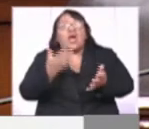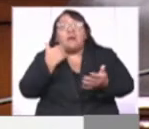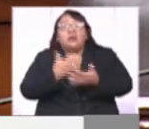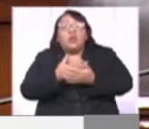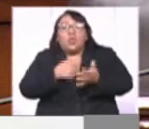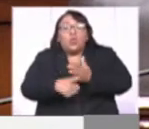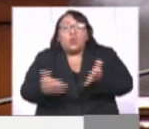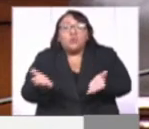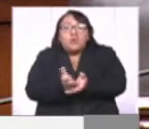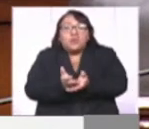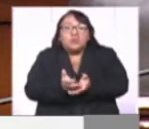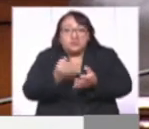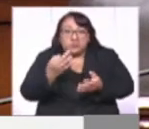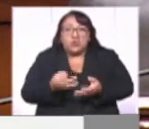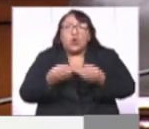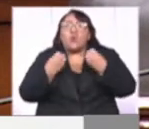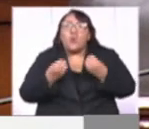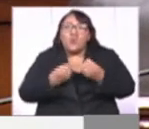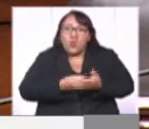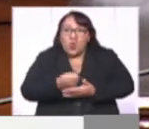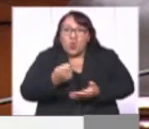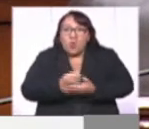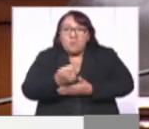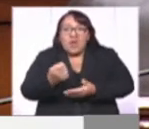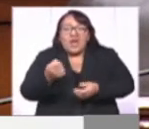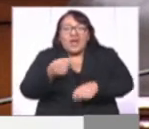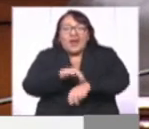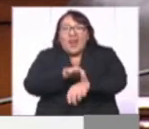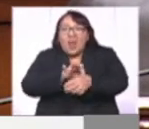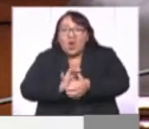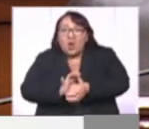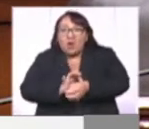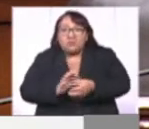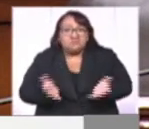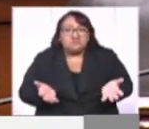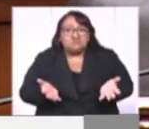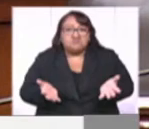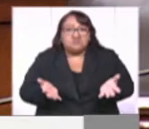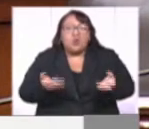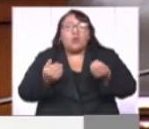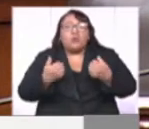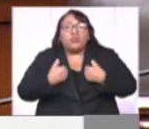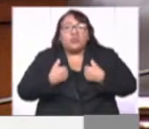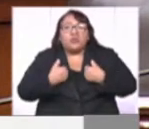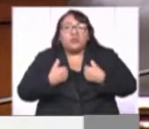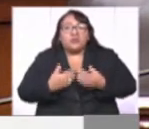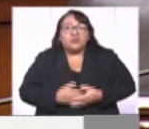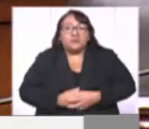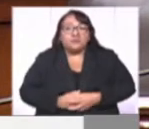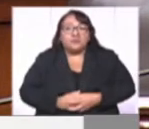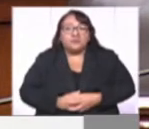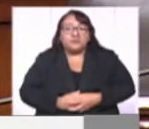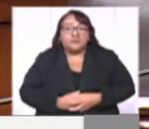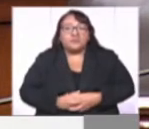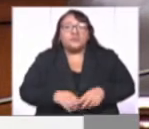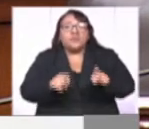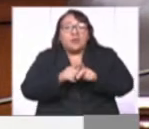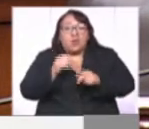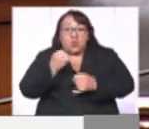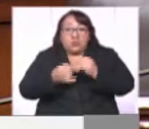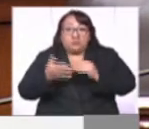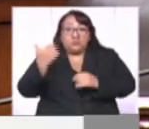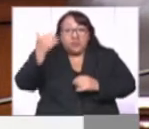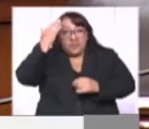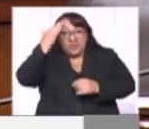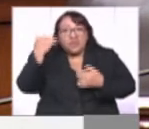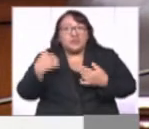documentos que acrediten cómo los obtuvo, cómo es que los tiene en su poder. Asimismo, en los últimos días